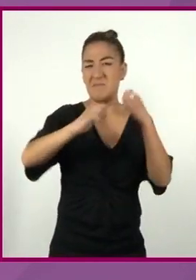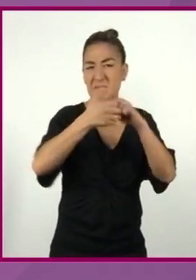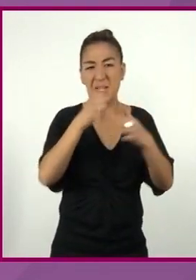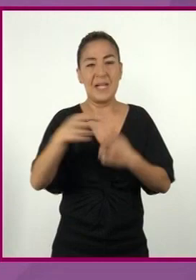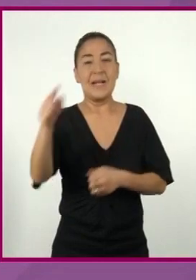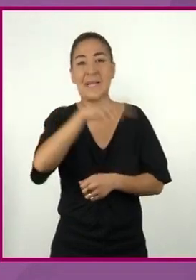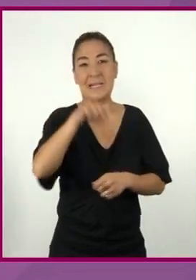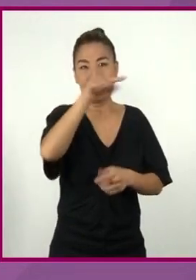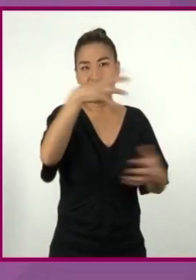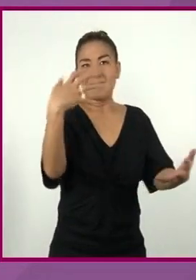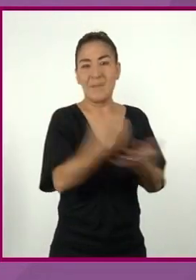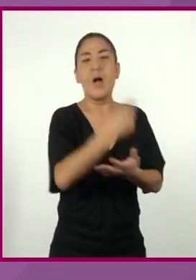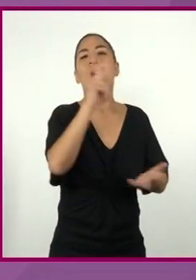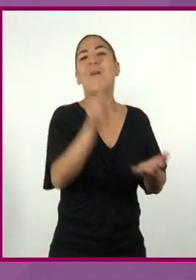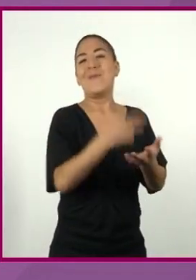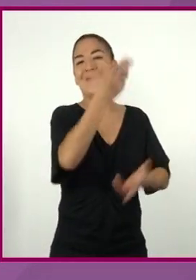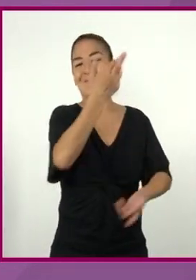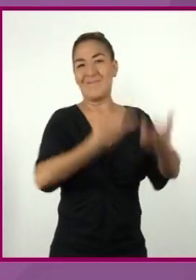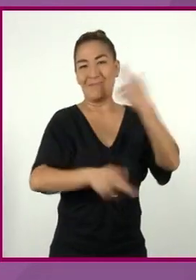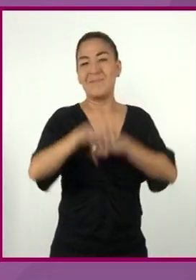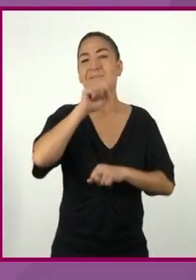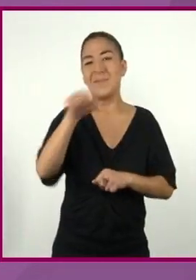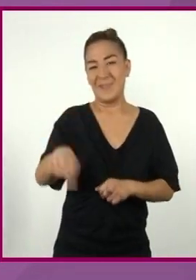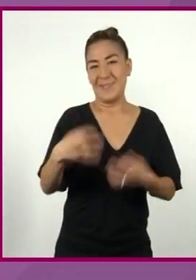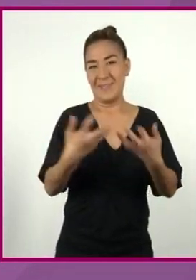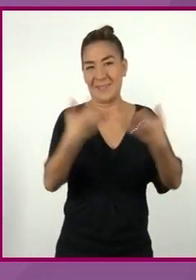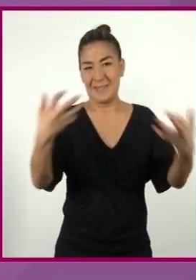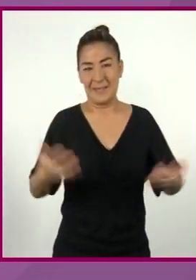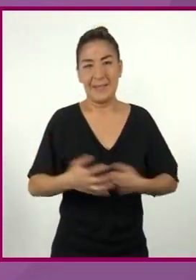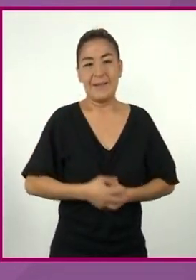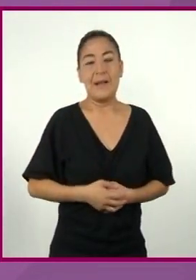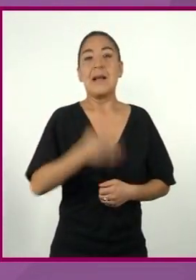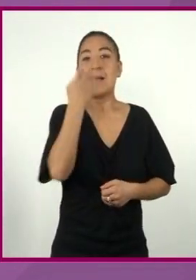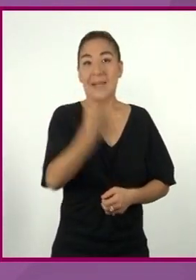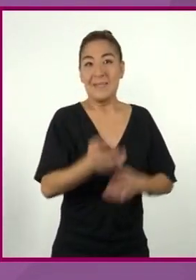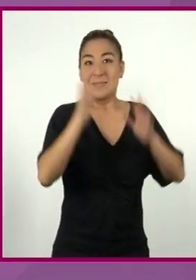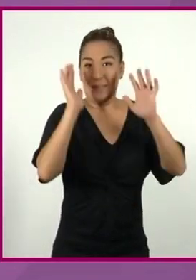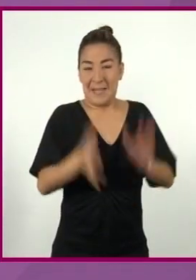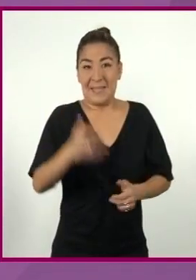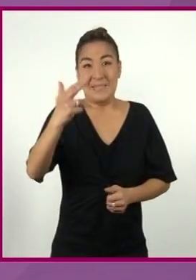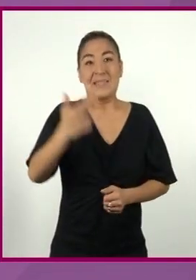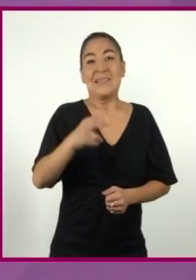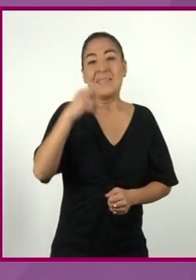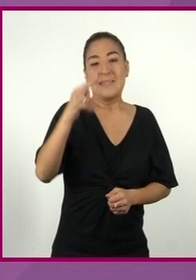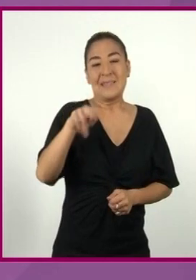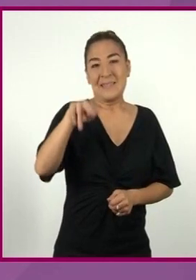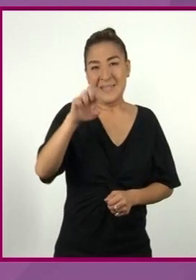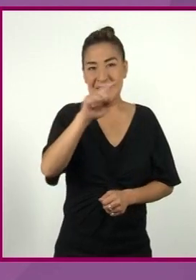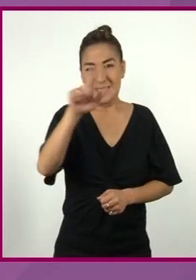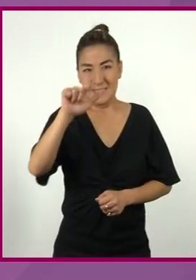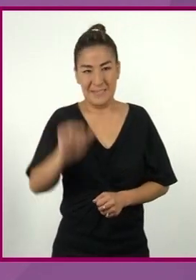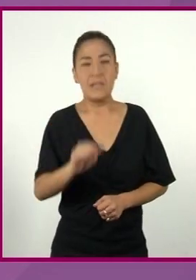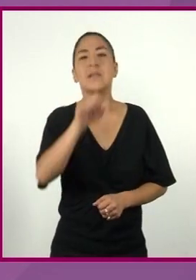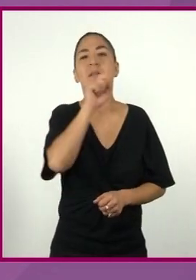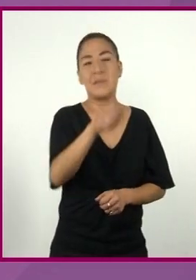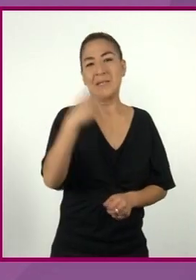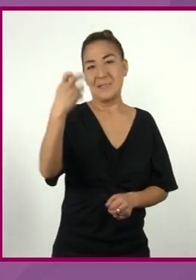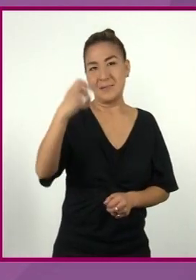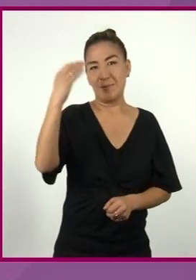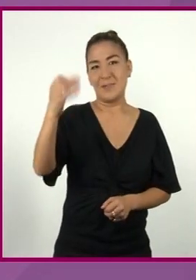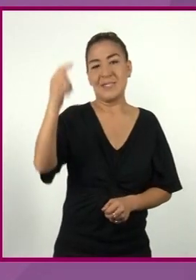que Nezahualcóyotl recuperara el trono de su tierra natal. A partir de entonces, Nezahualcóyotl floreció, y con él también